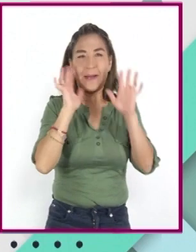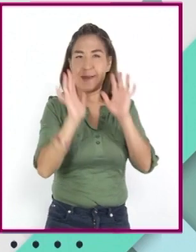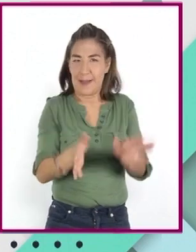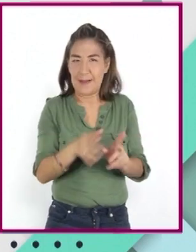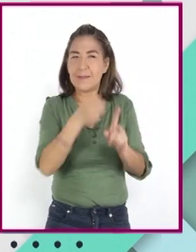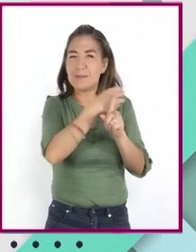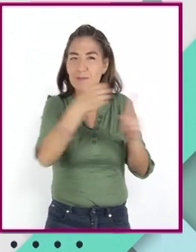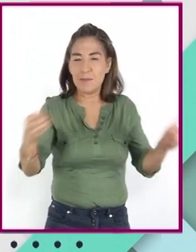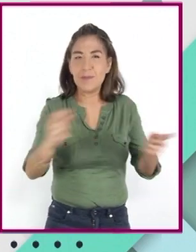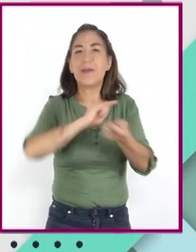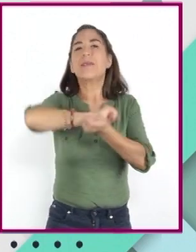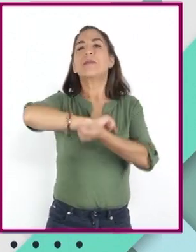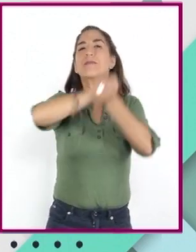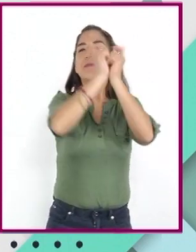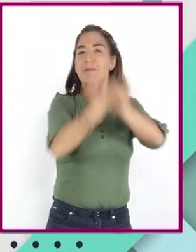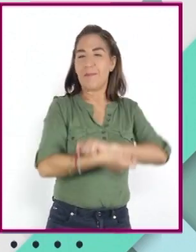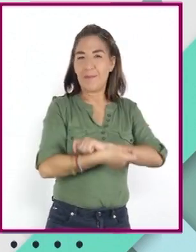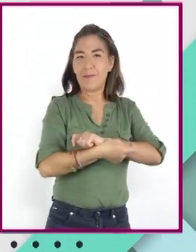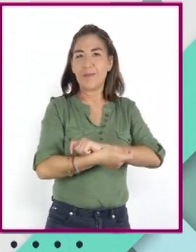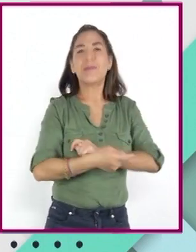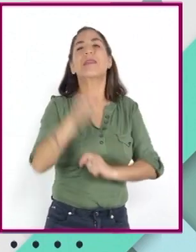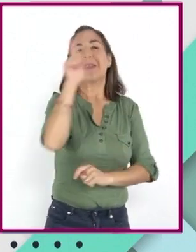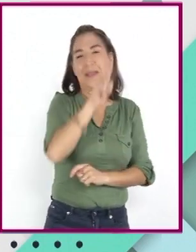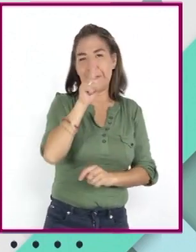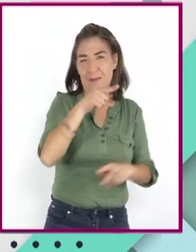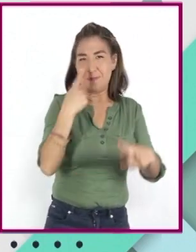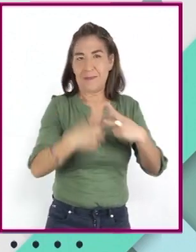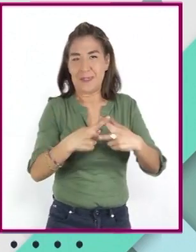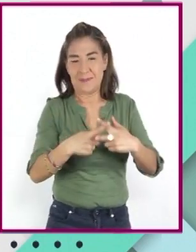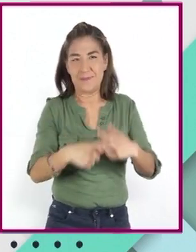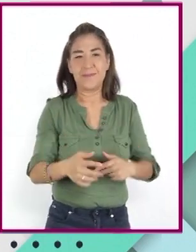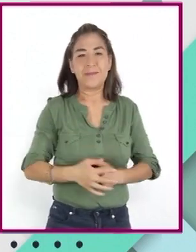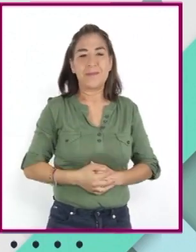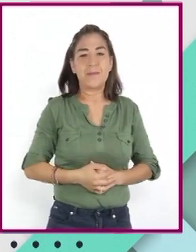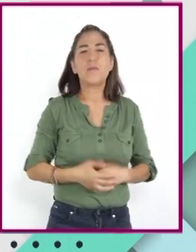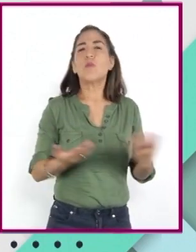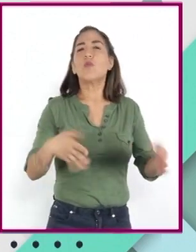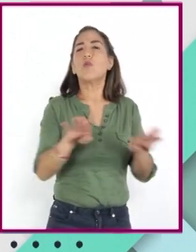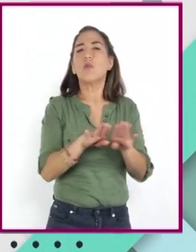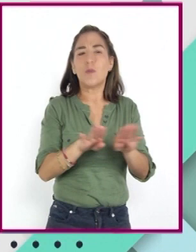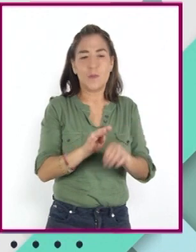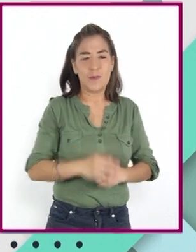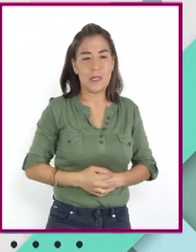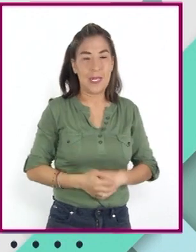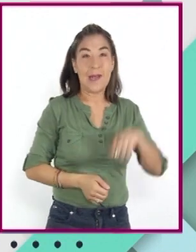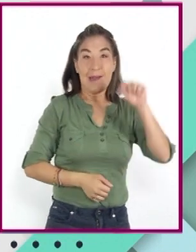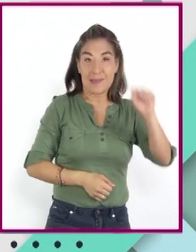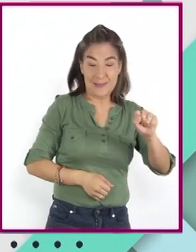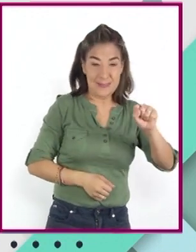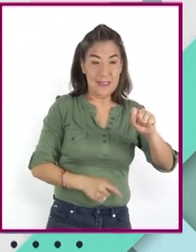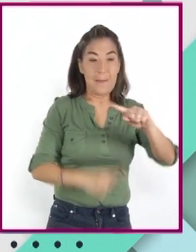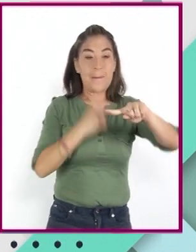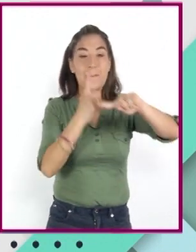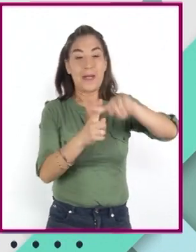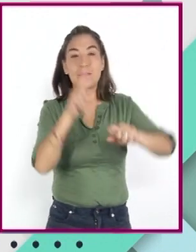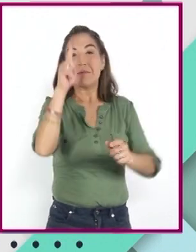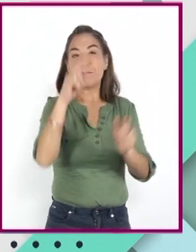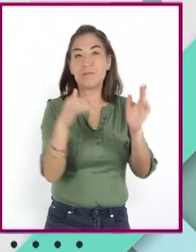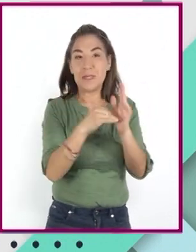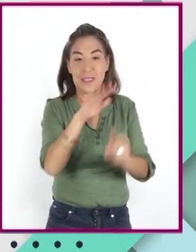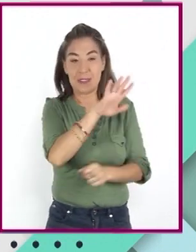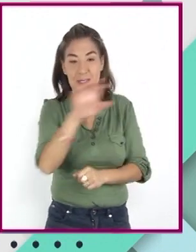podemos traducirlo al lenguaje algebraico. Queda como S más